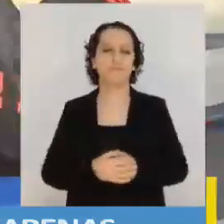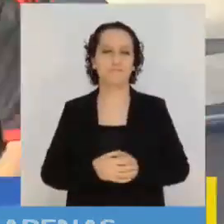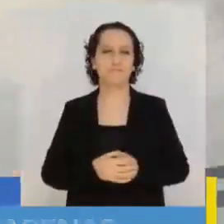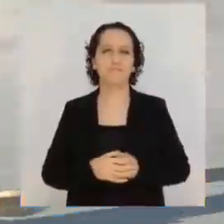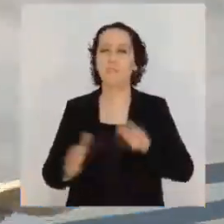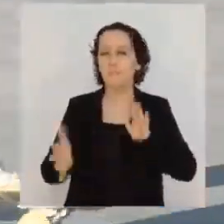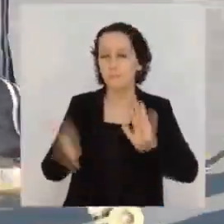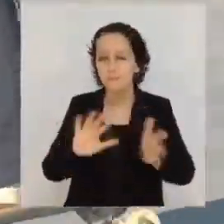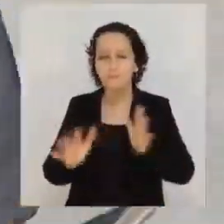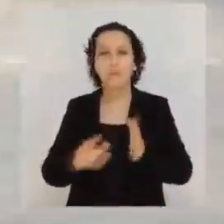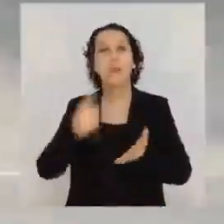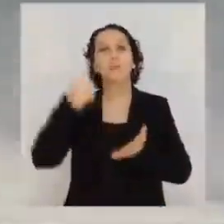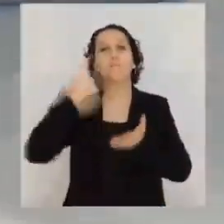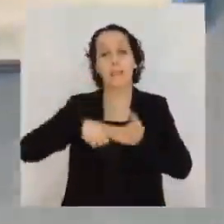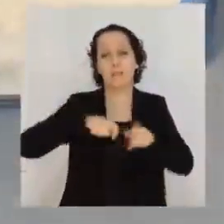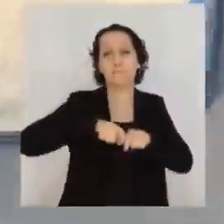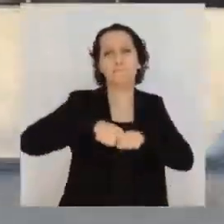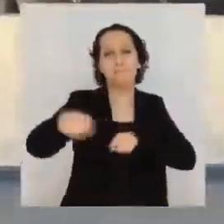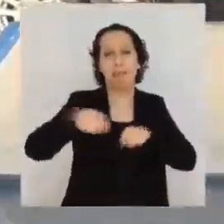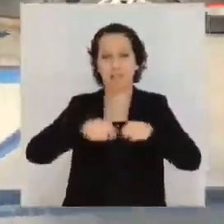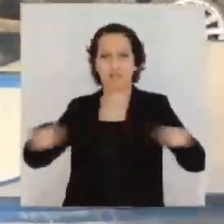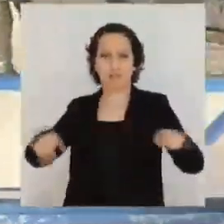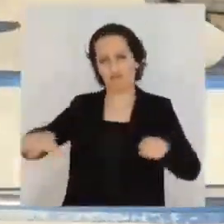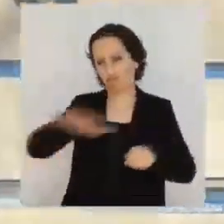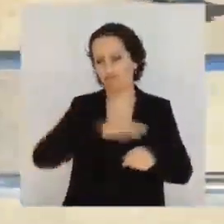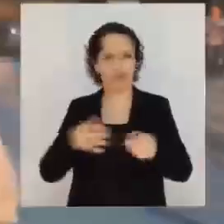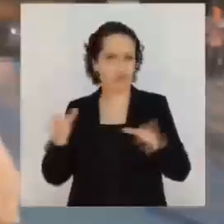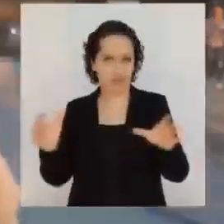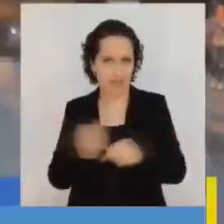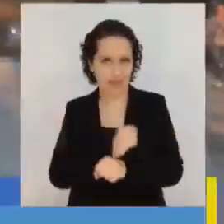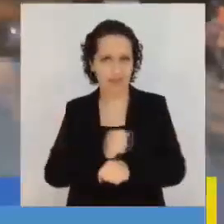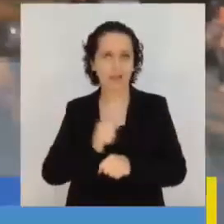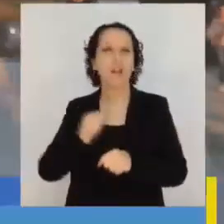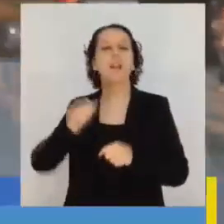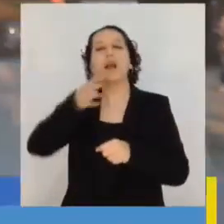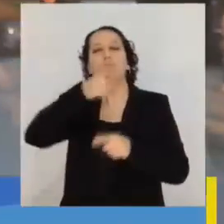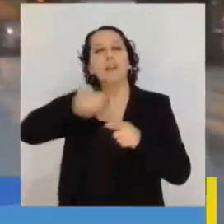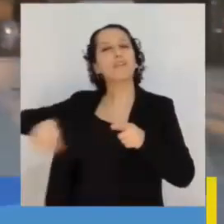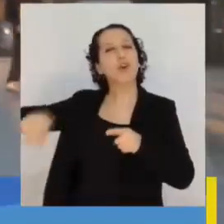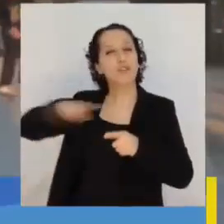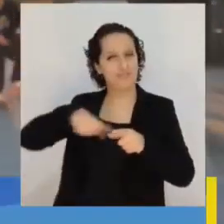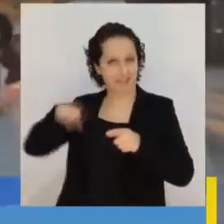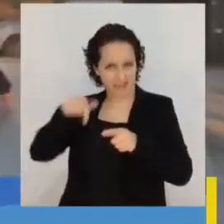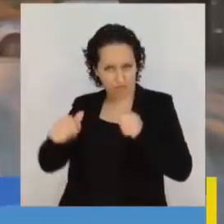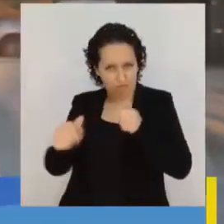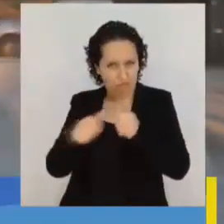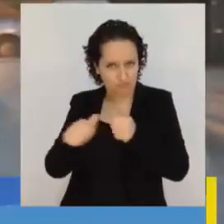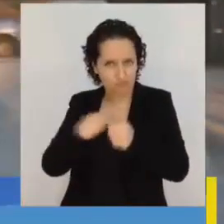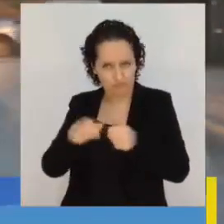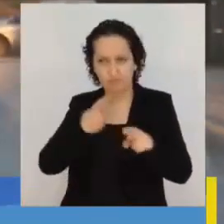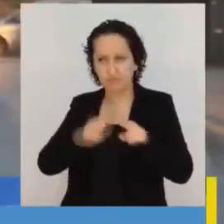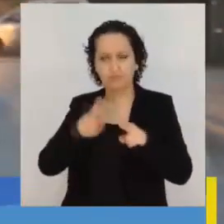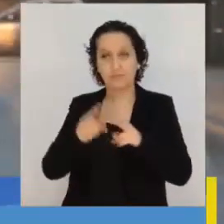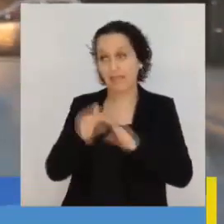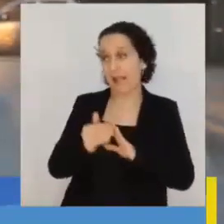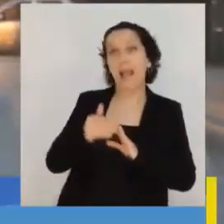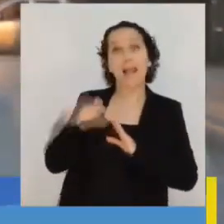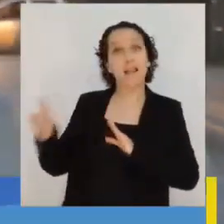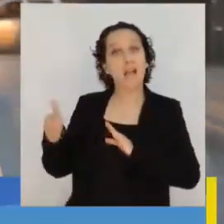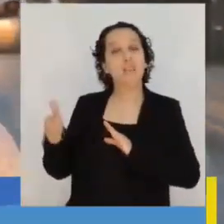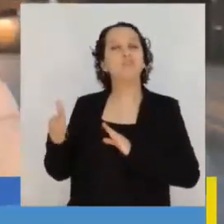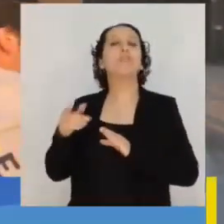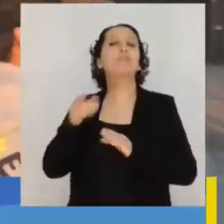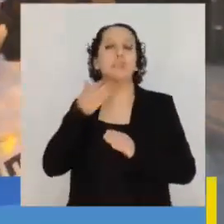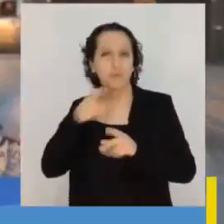Son aproximadamente 1.000 metros cuadrados que estamos recuperando aquí en el sector de Lorenzo Arena, específicamente en Laguna Redonda, al lado